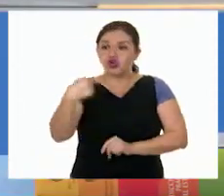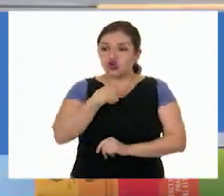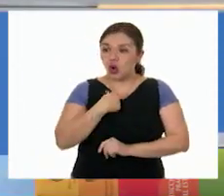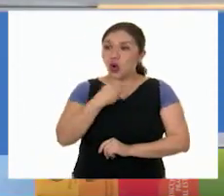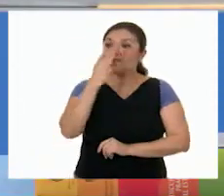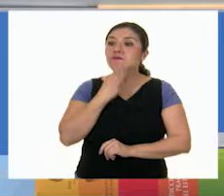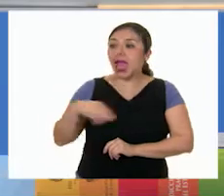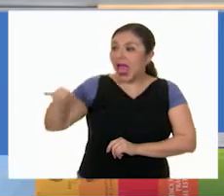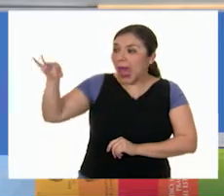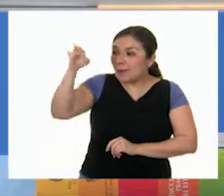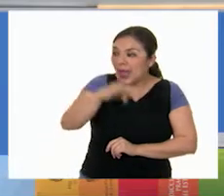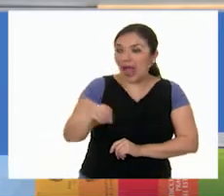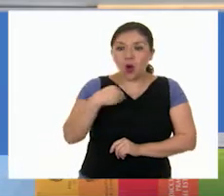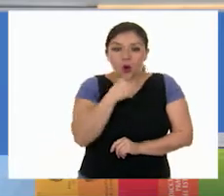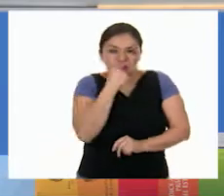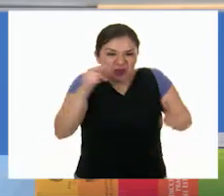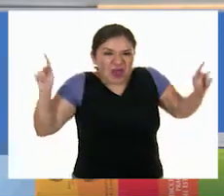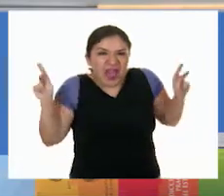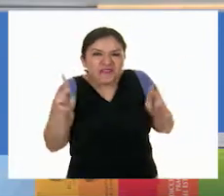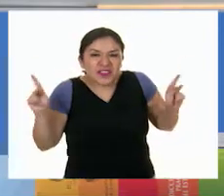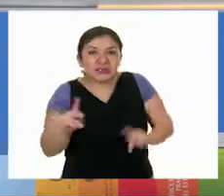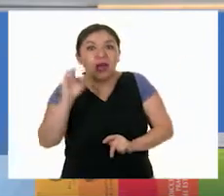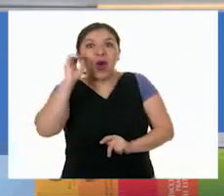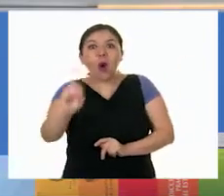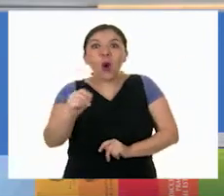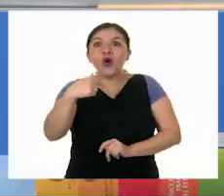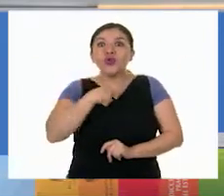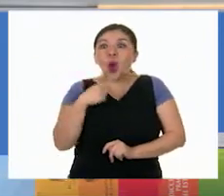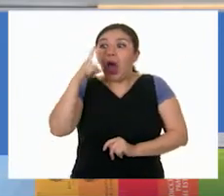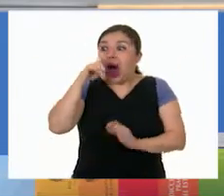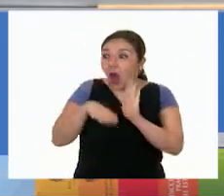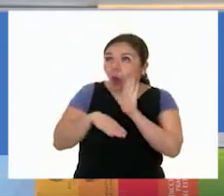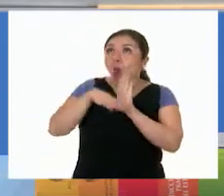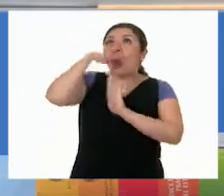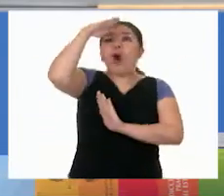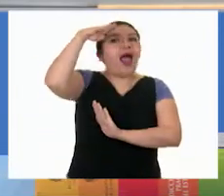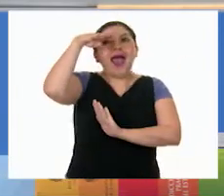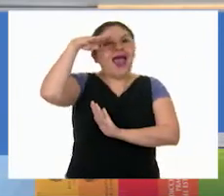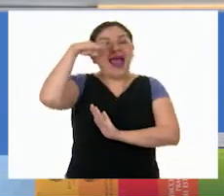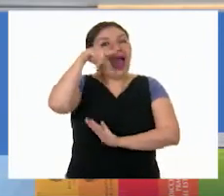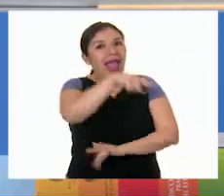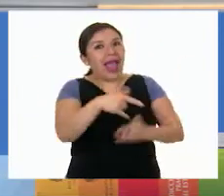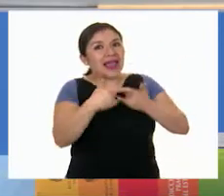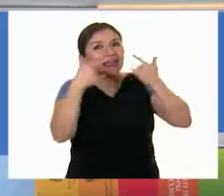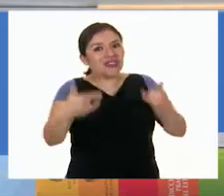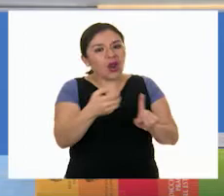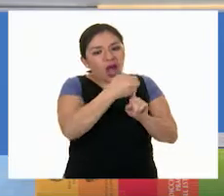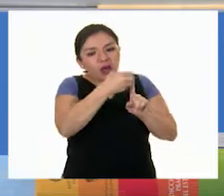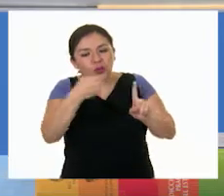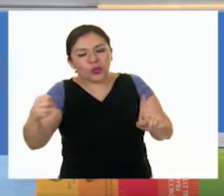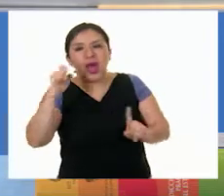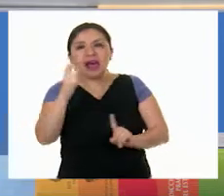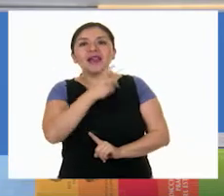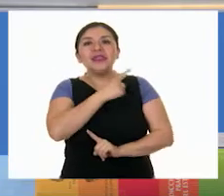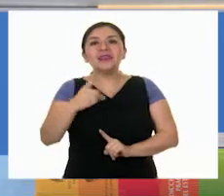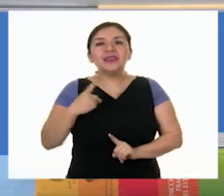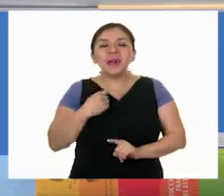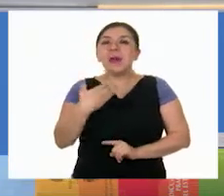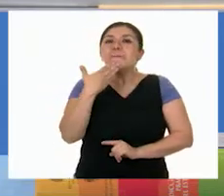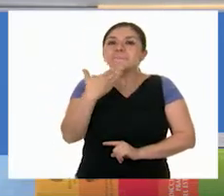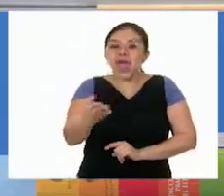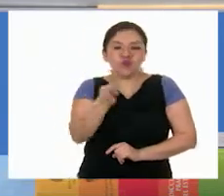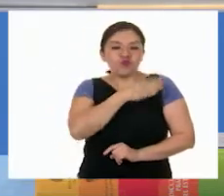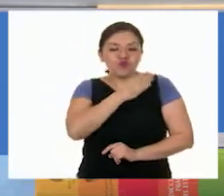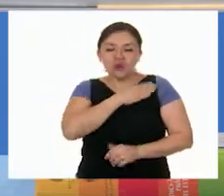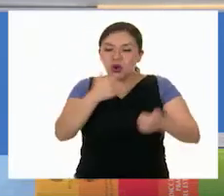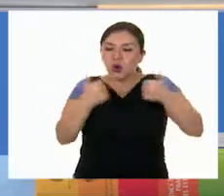o avispas, ni que nos estemos ahogando. La fábula habla de ser buenos